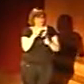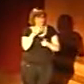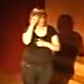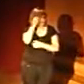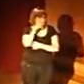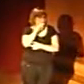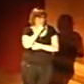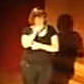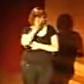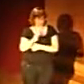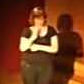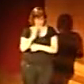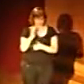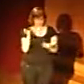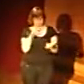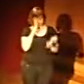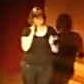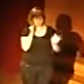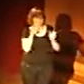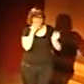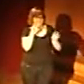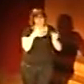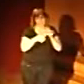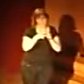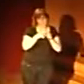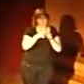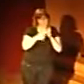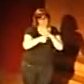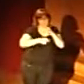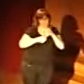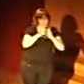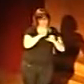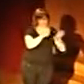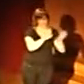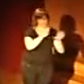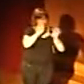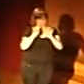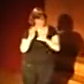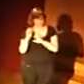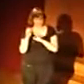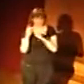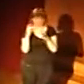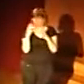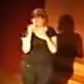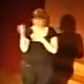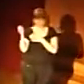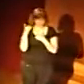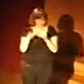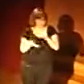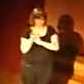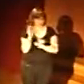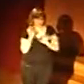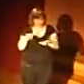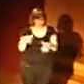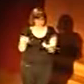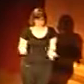qué argumento más cogido por los pelos en agosto de 1600 al panteón de los reyes de León No pero con eso lo justifica y lo sublima y les